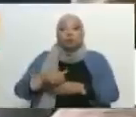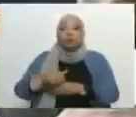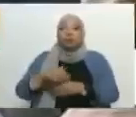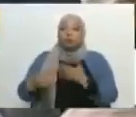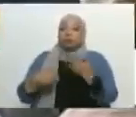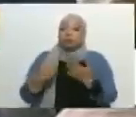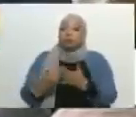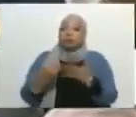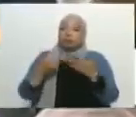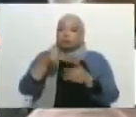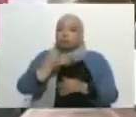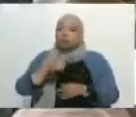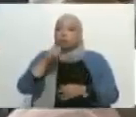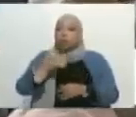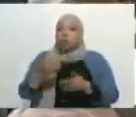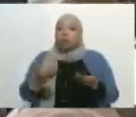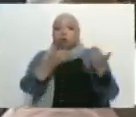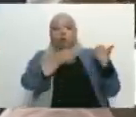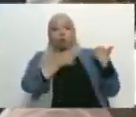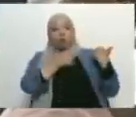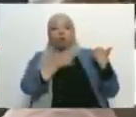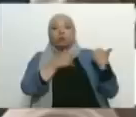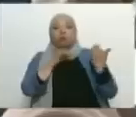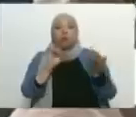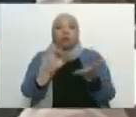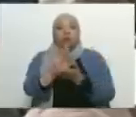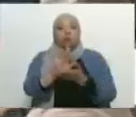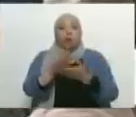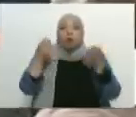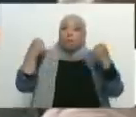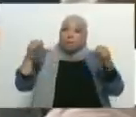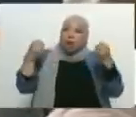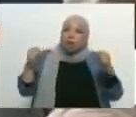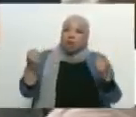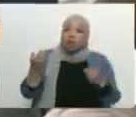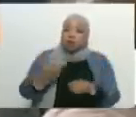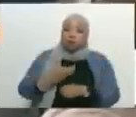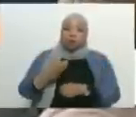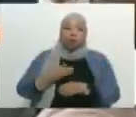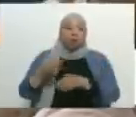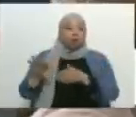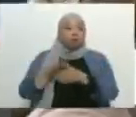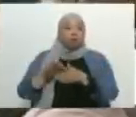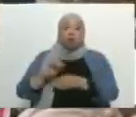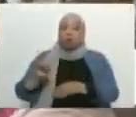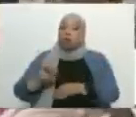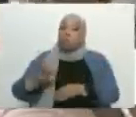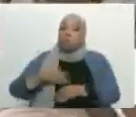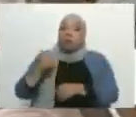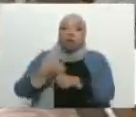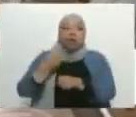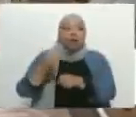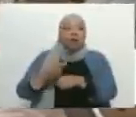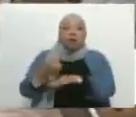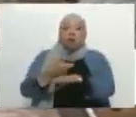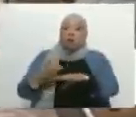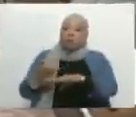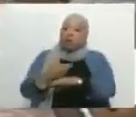a esa responsabilidad, él sea execrado de ese ejercicio de función pública.